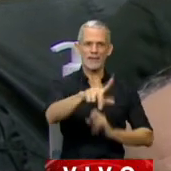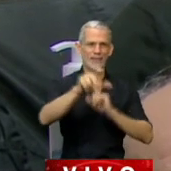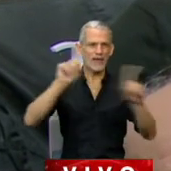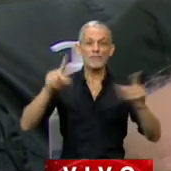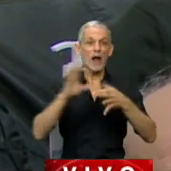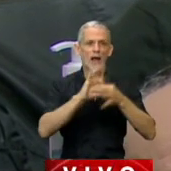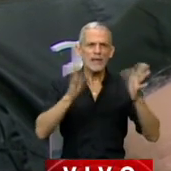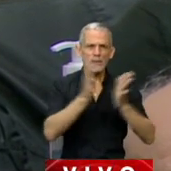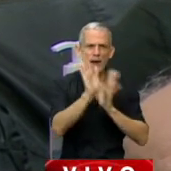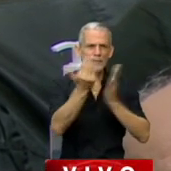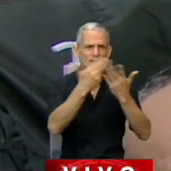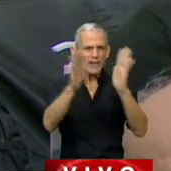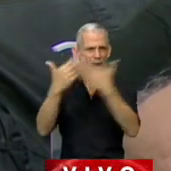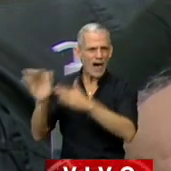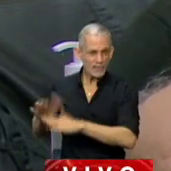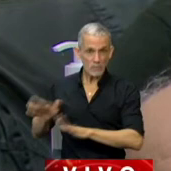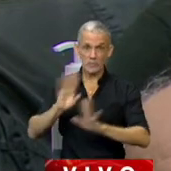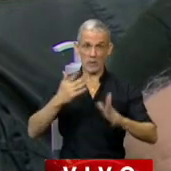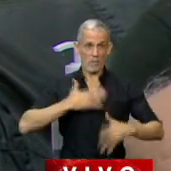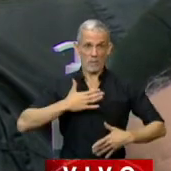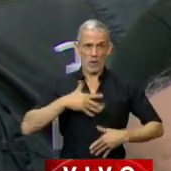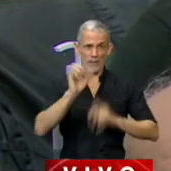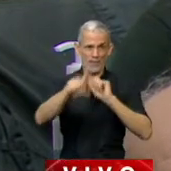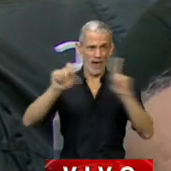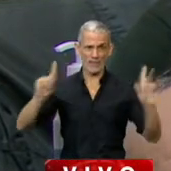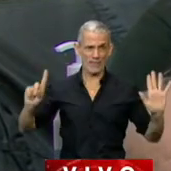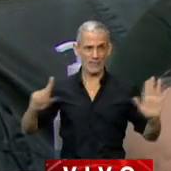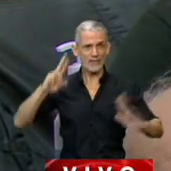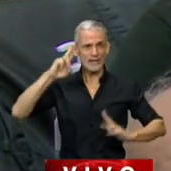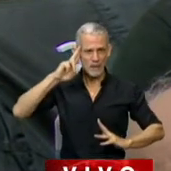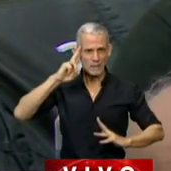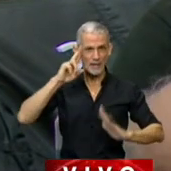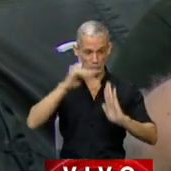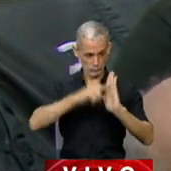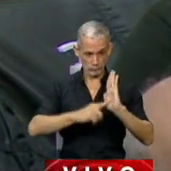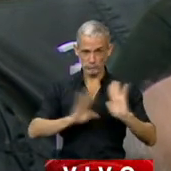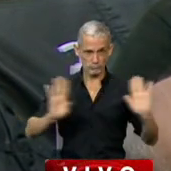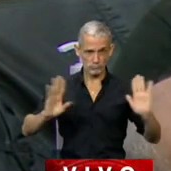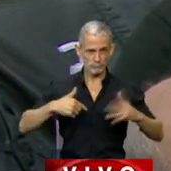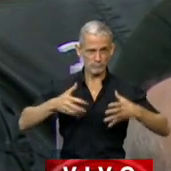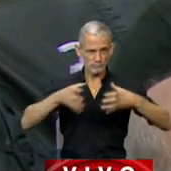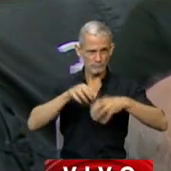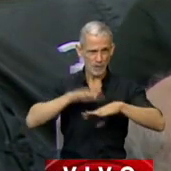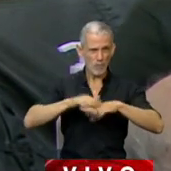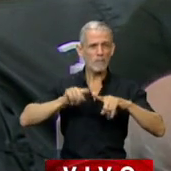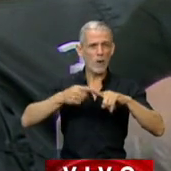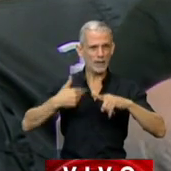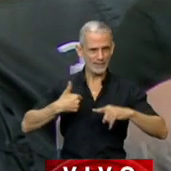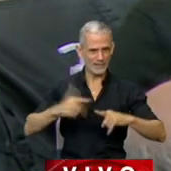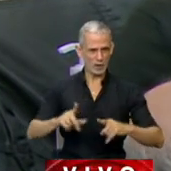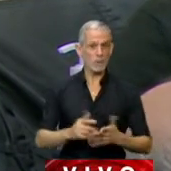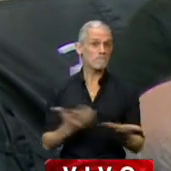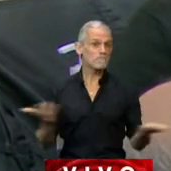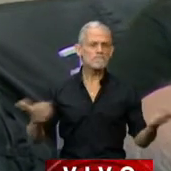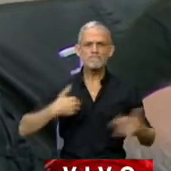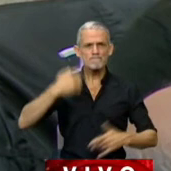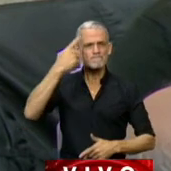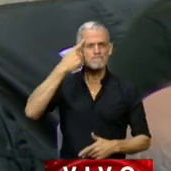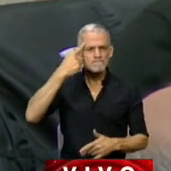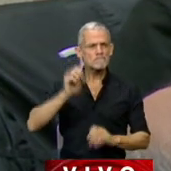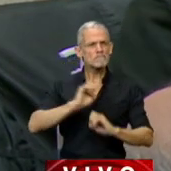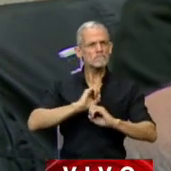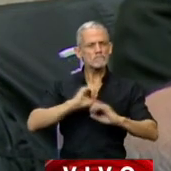la libertad y a la propiedad. En ese sentido, nos parecen